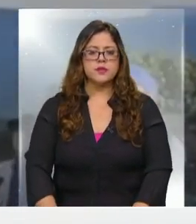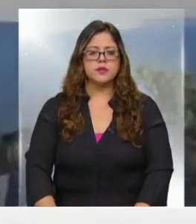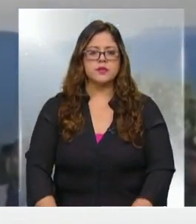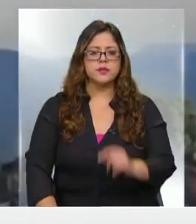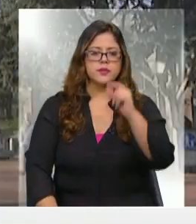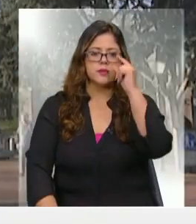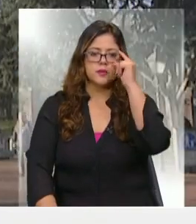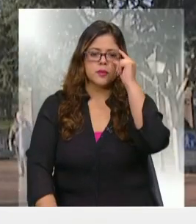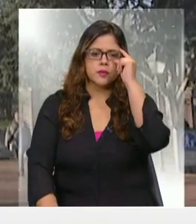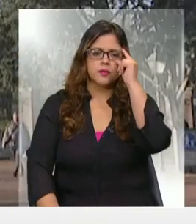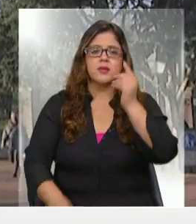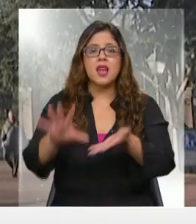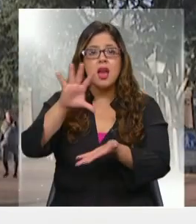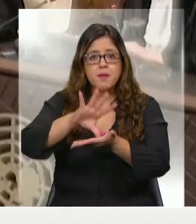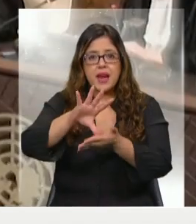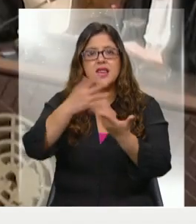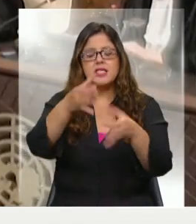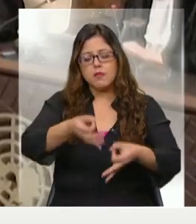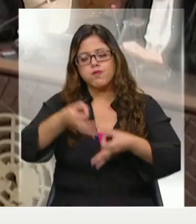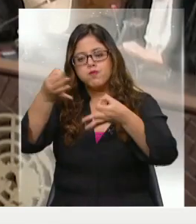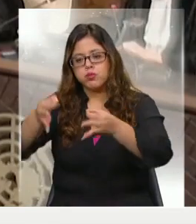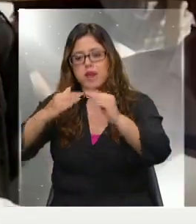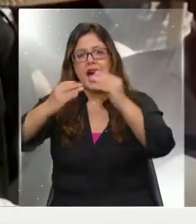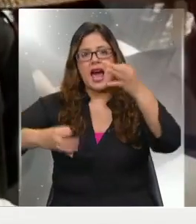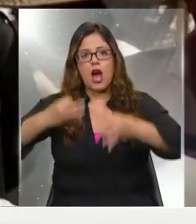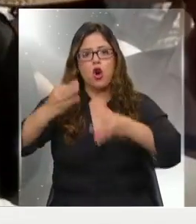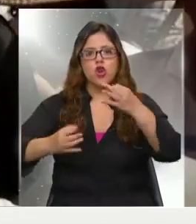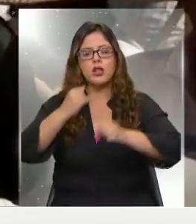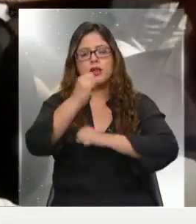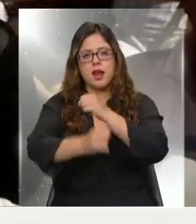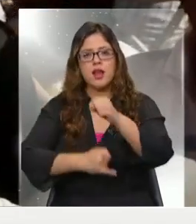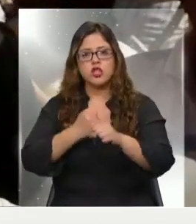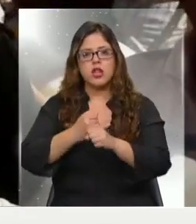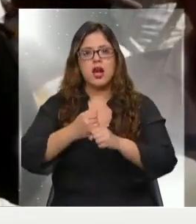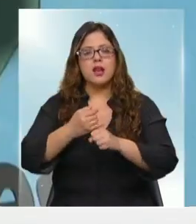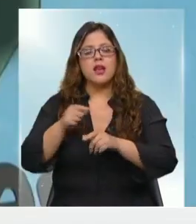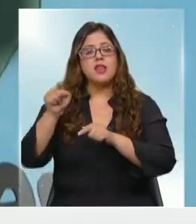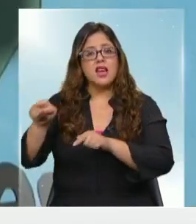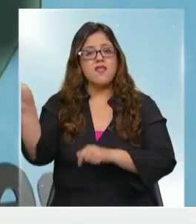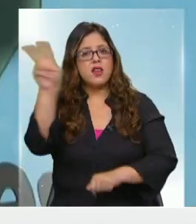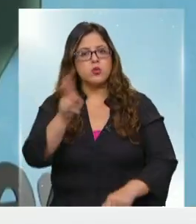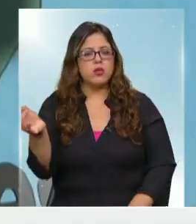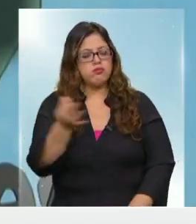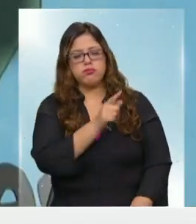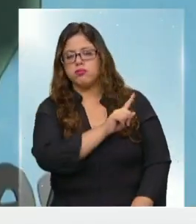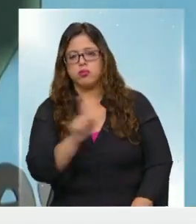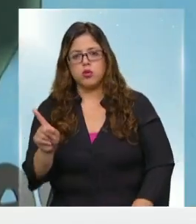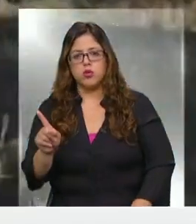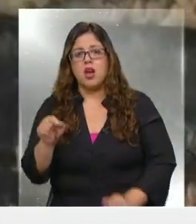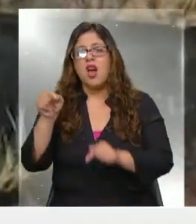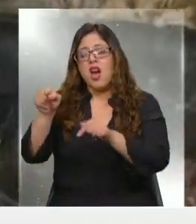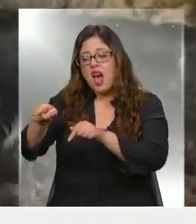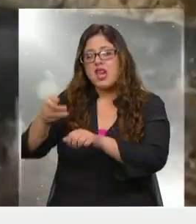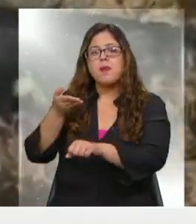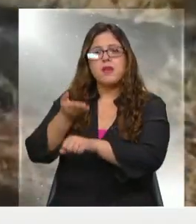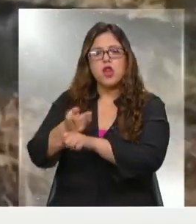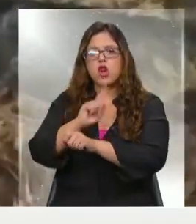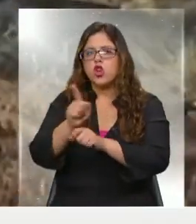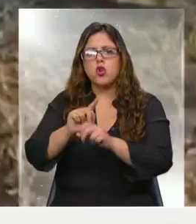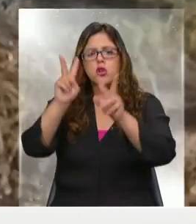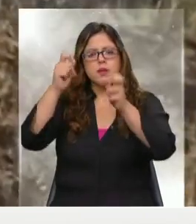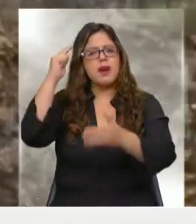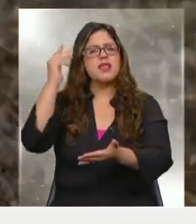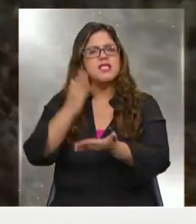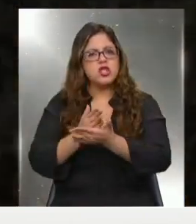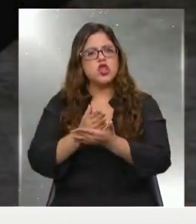Y es que Guyana llevó el caso a la Corte Internacional de Justicia, la que Venezuela no reconoce. El organismo pidió no llevar adelante